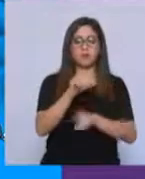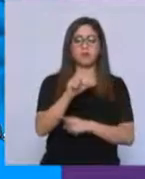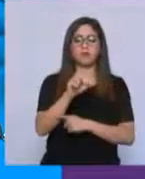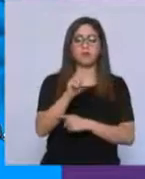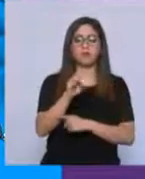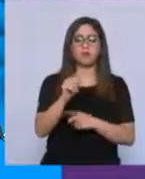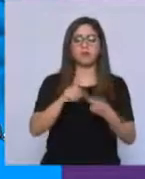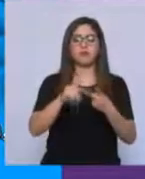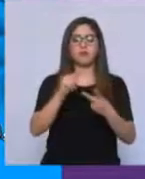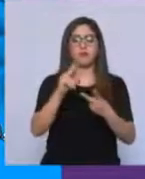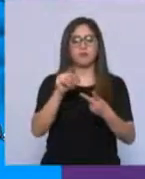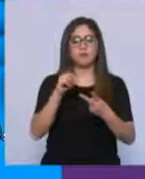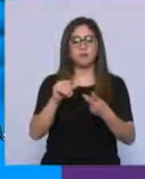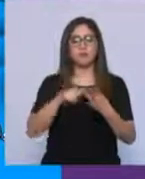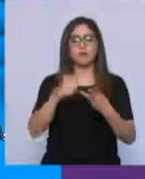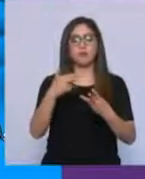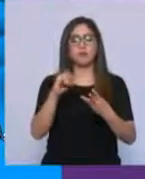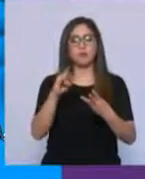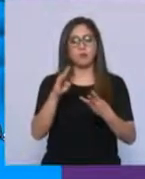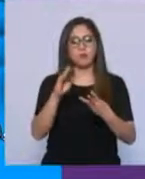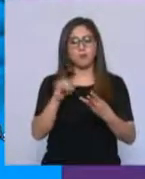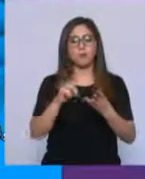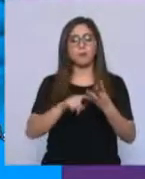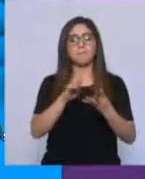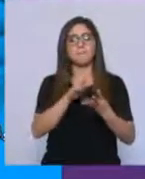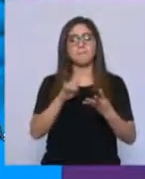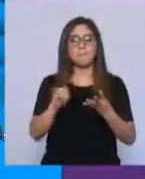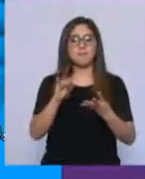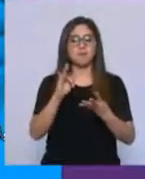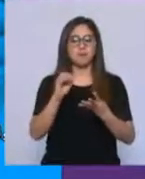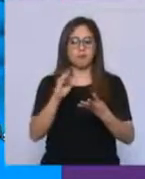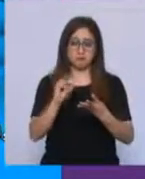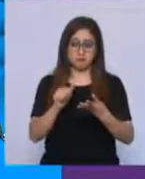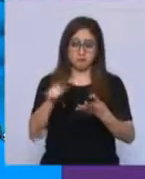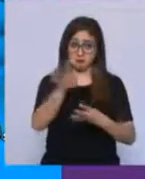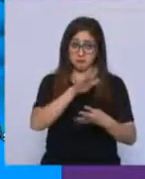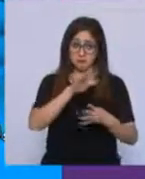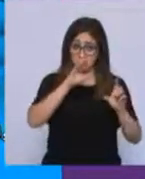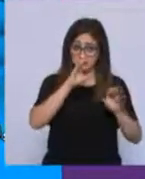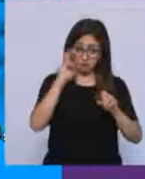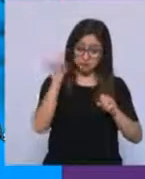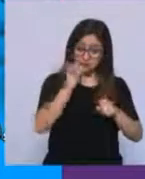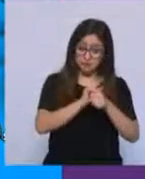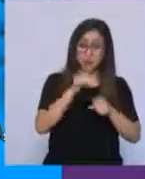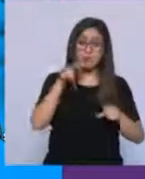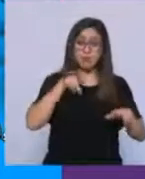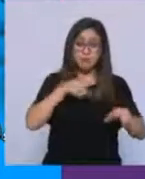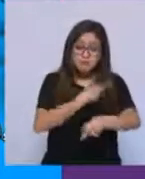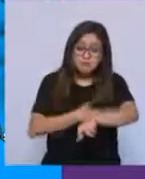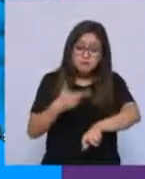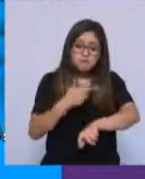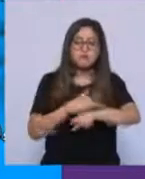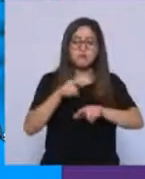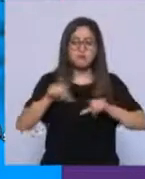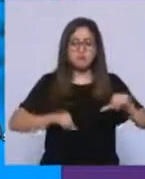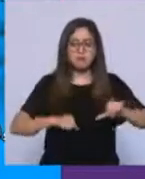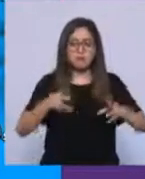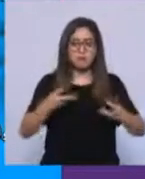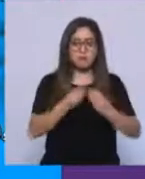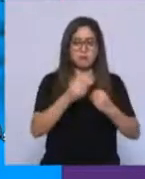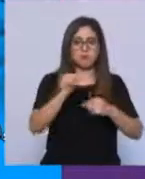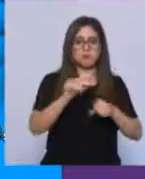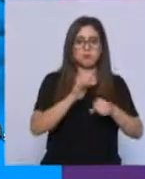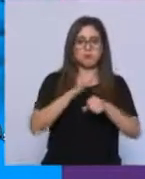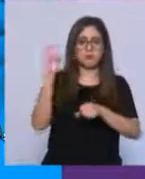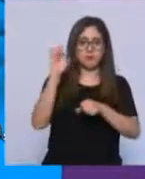lesbofobia, transfobia, homofobia y bifobia, que a nivel federal se trabaja en una serie de acciones que serán impulsadas por la Administración